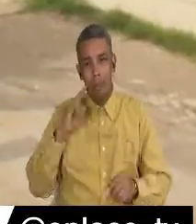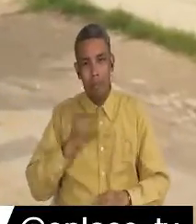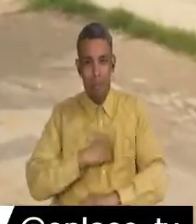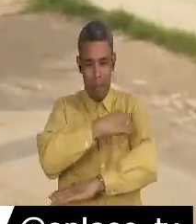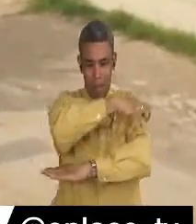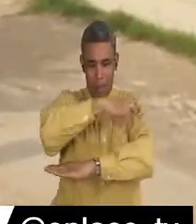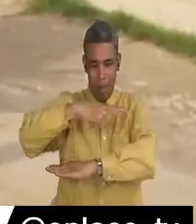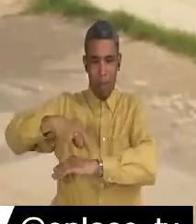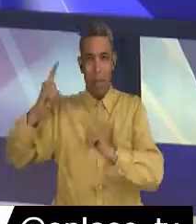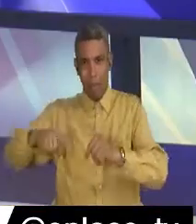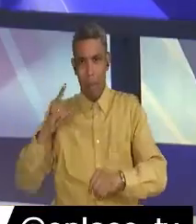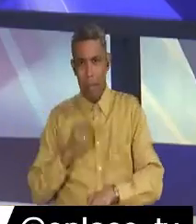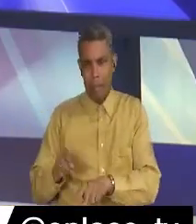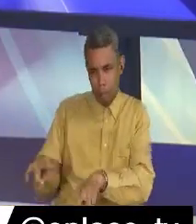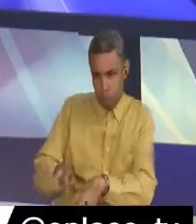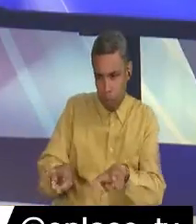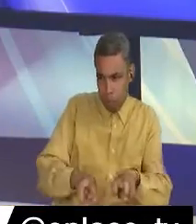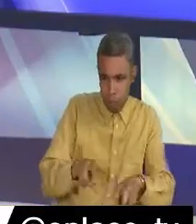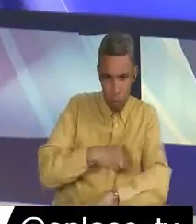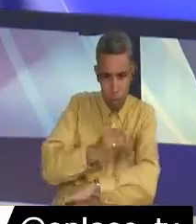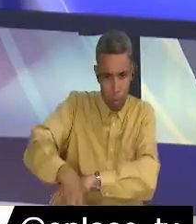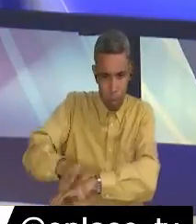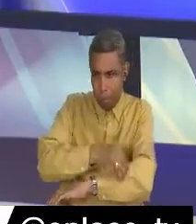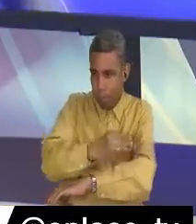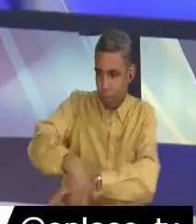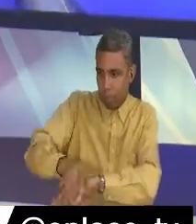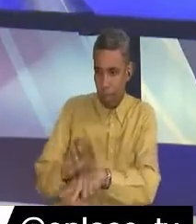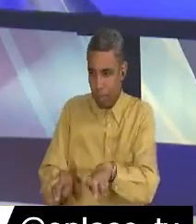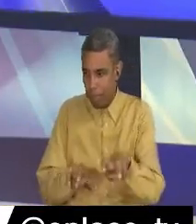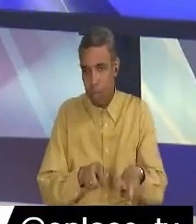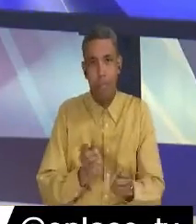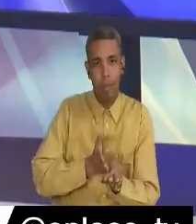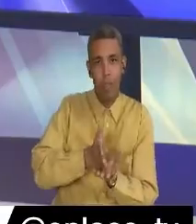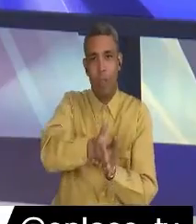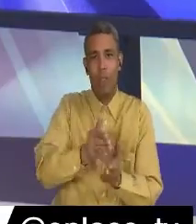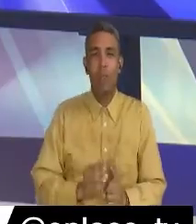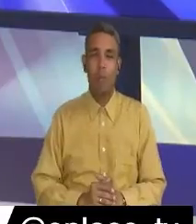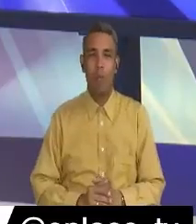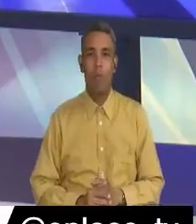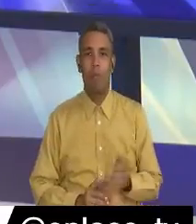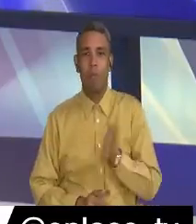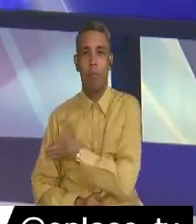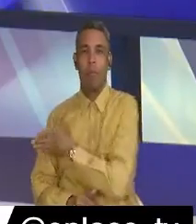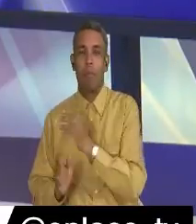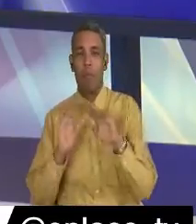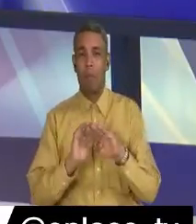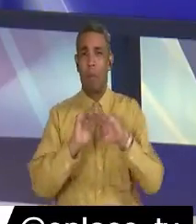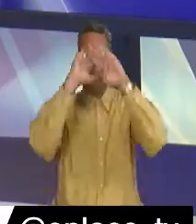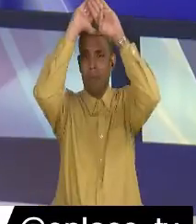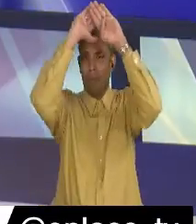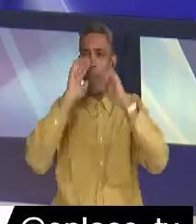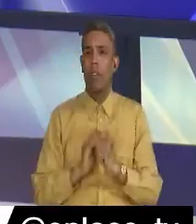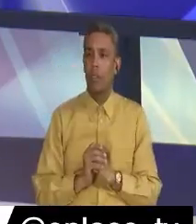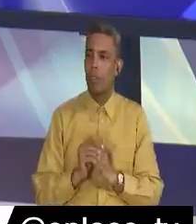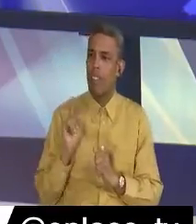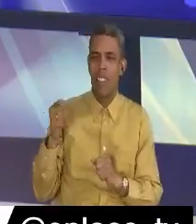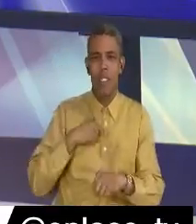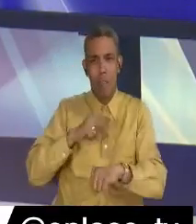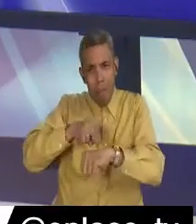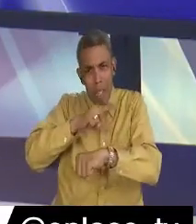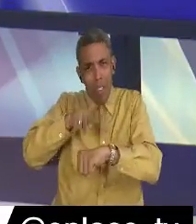de cañaguates. El corregimiento del centro ahora cuenta con una iniciativa denominada Amigos de mi Tierra, que busca incentivar en